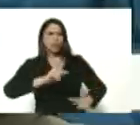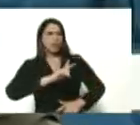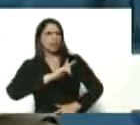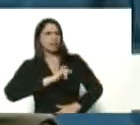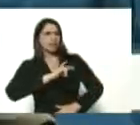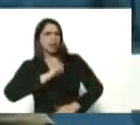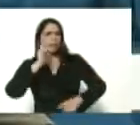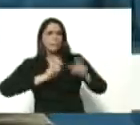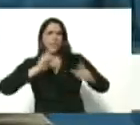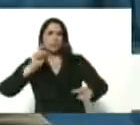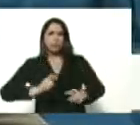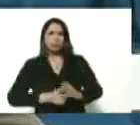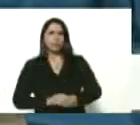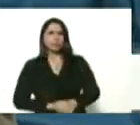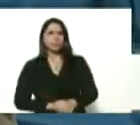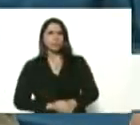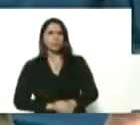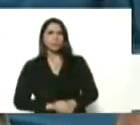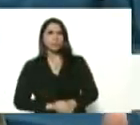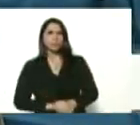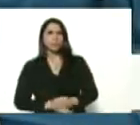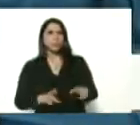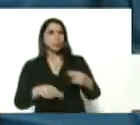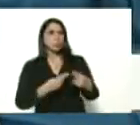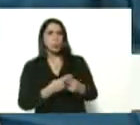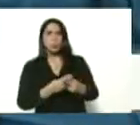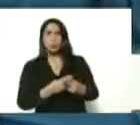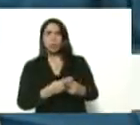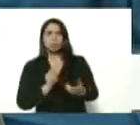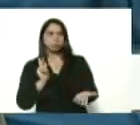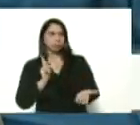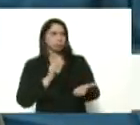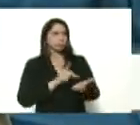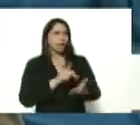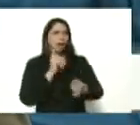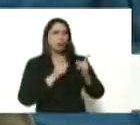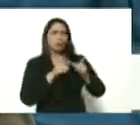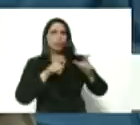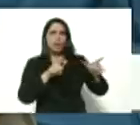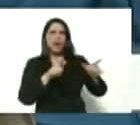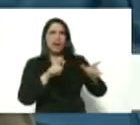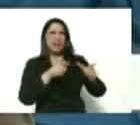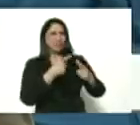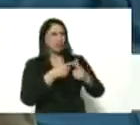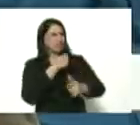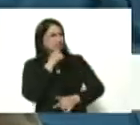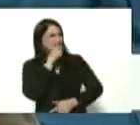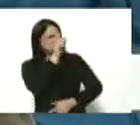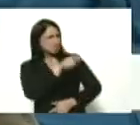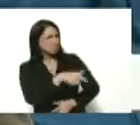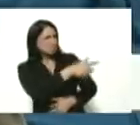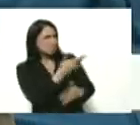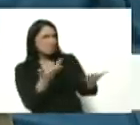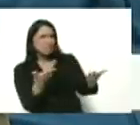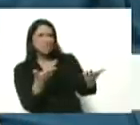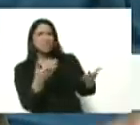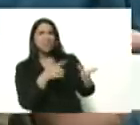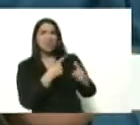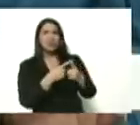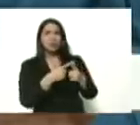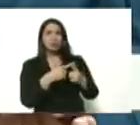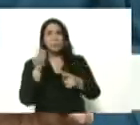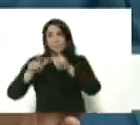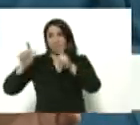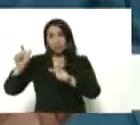gente que anda que nunca ha aparecido por algún sector y de repente, ¿quién es este? Inmediatamente ellos notifican.